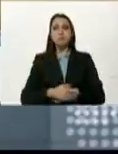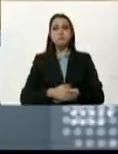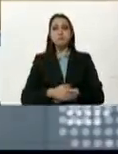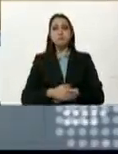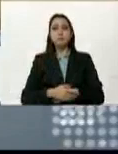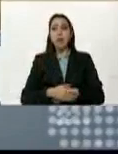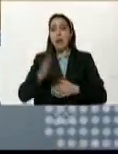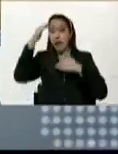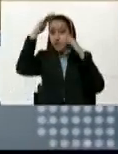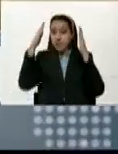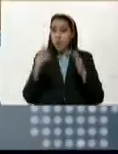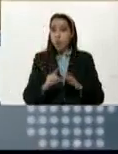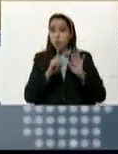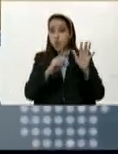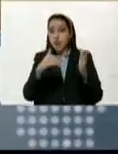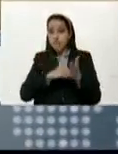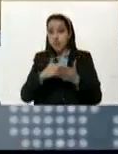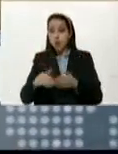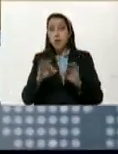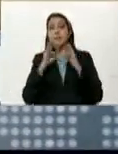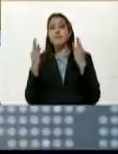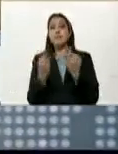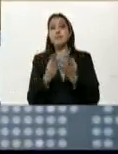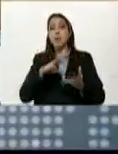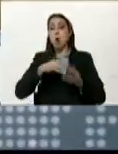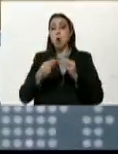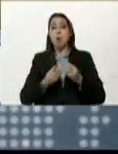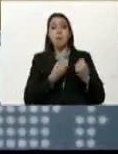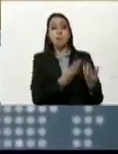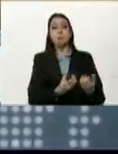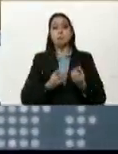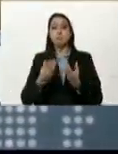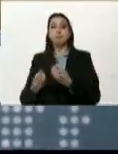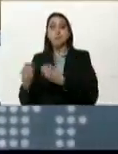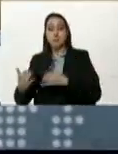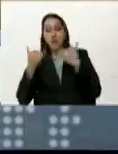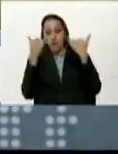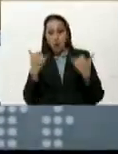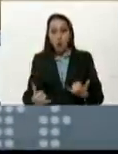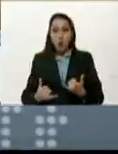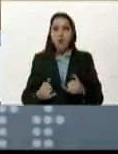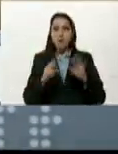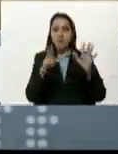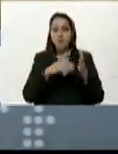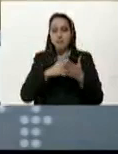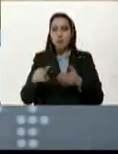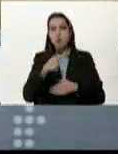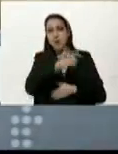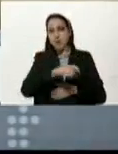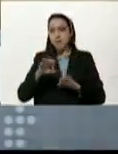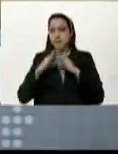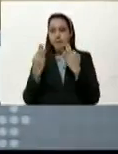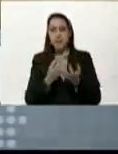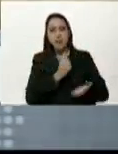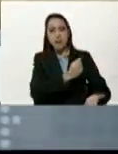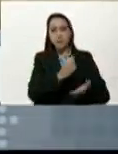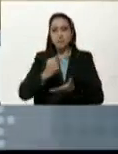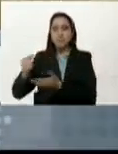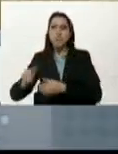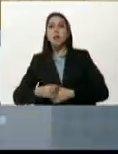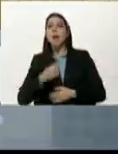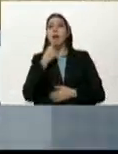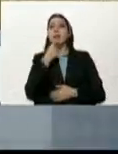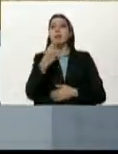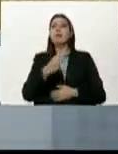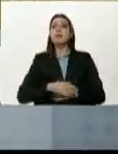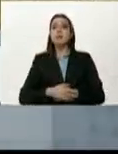tendríamos 6 millones de familias con los clubs hoy atendemos 7 millones de familias y puedo decir